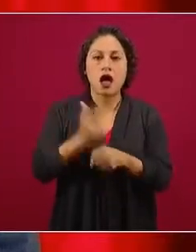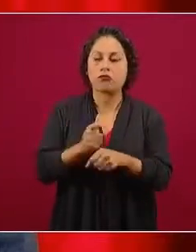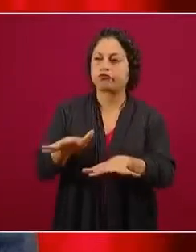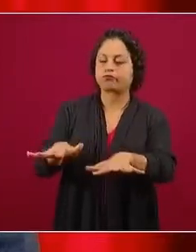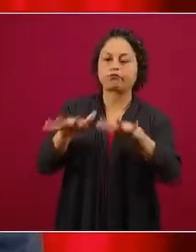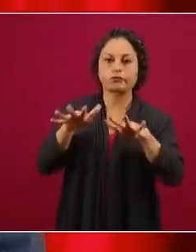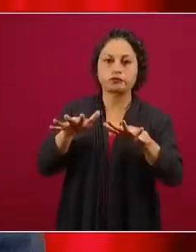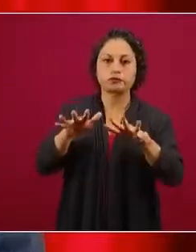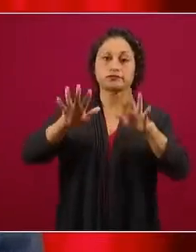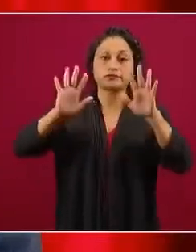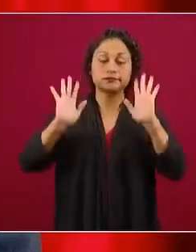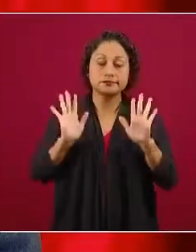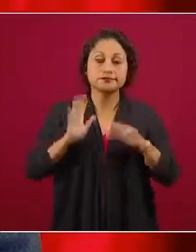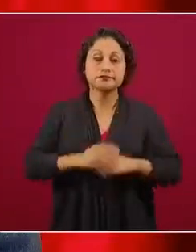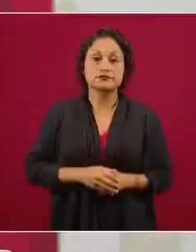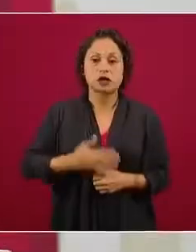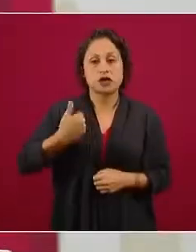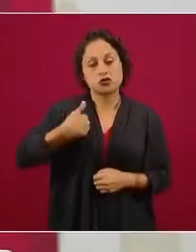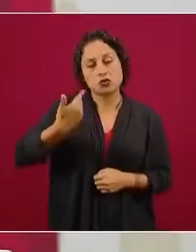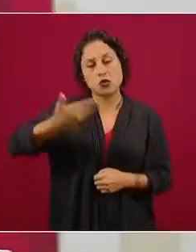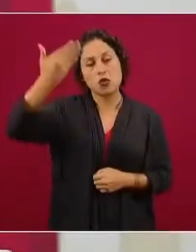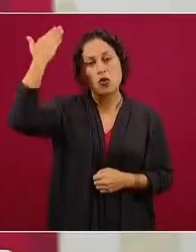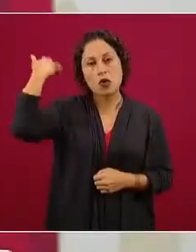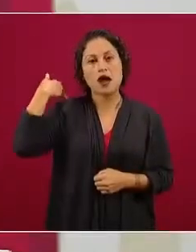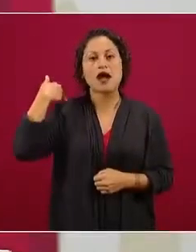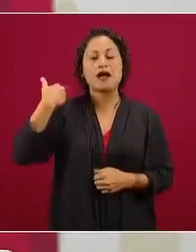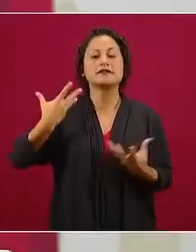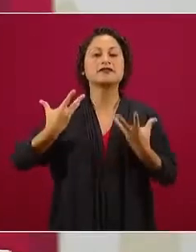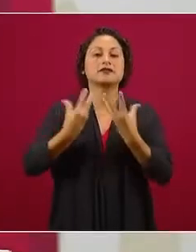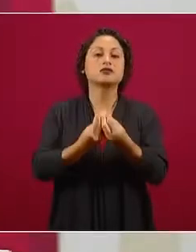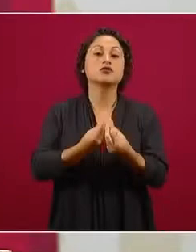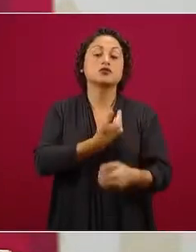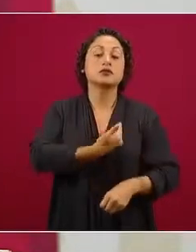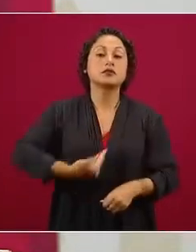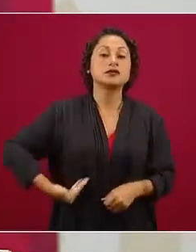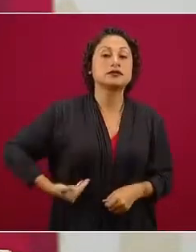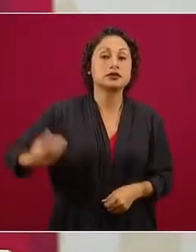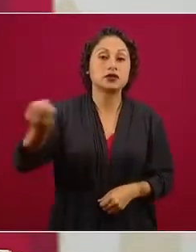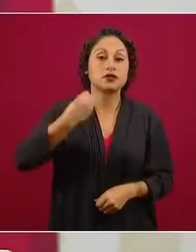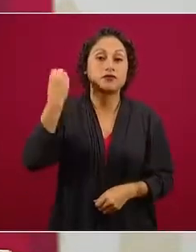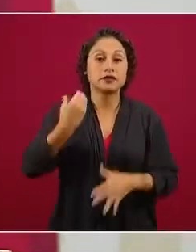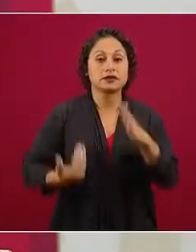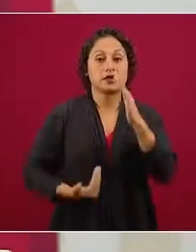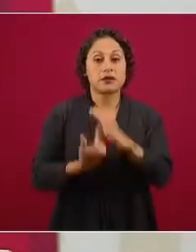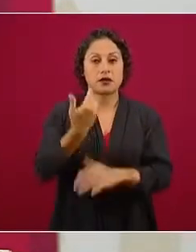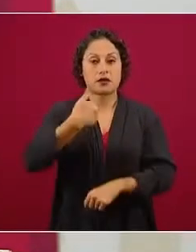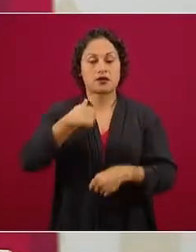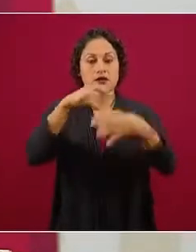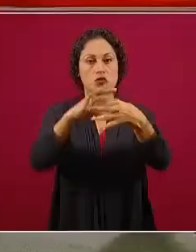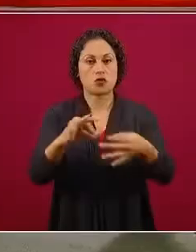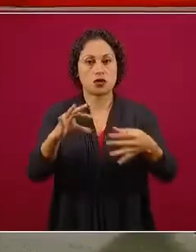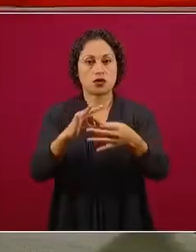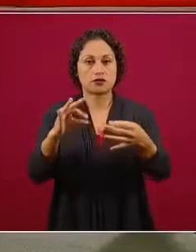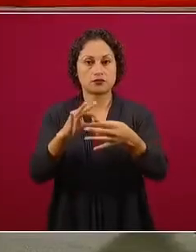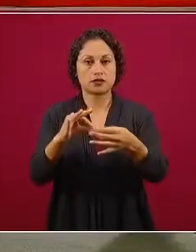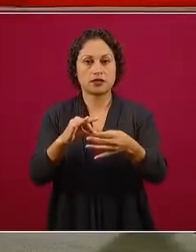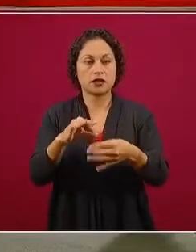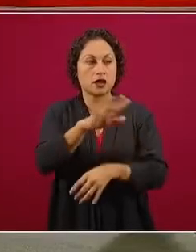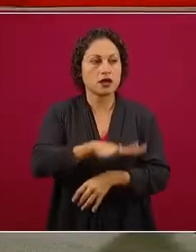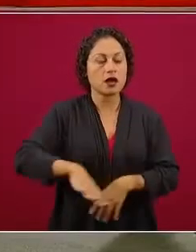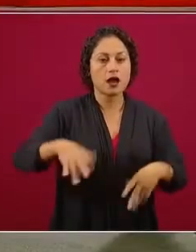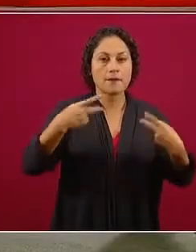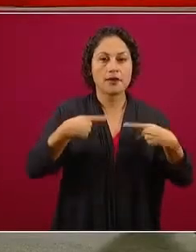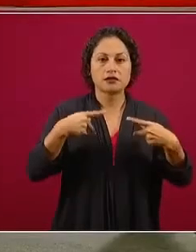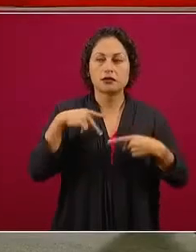servidor lo expuso en la conferencia matutina con el presidente de la República, el interés del tema de los ciudadanos